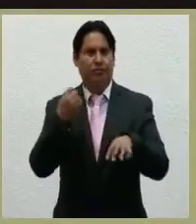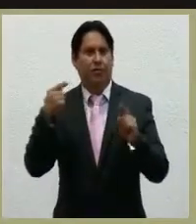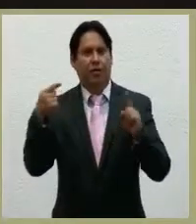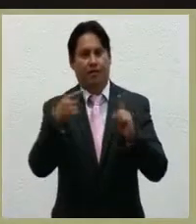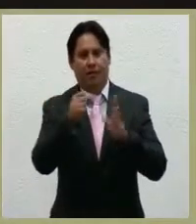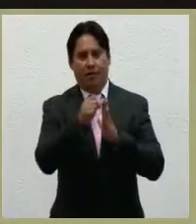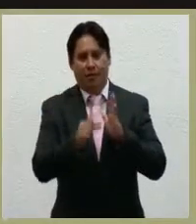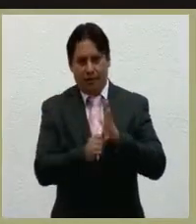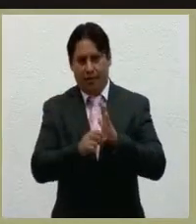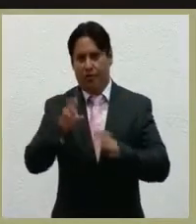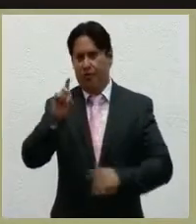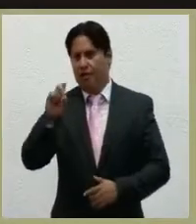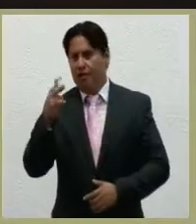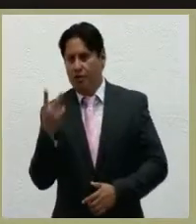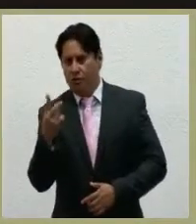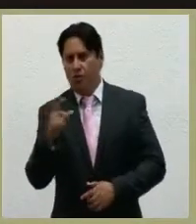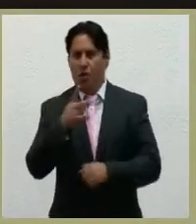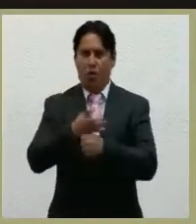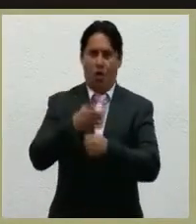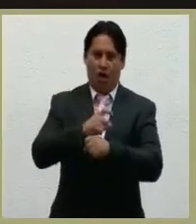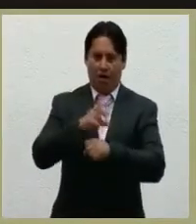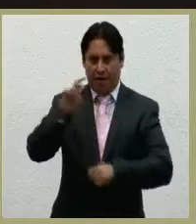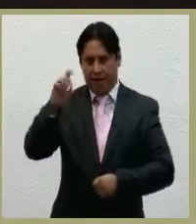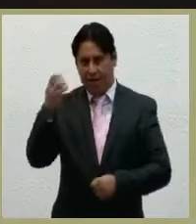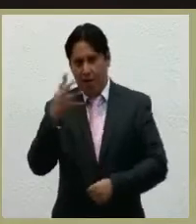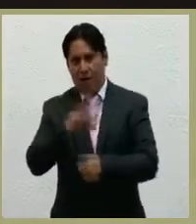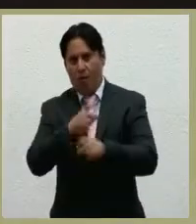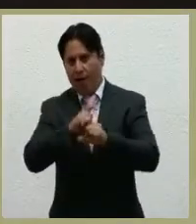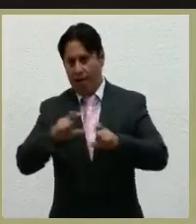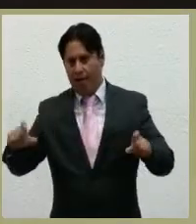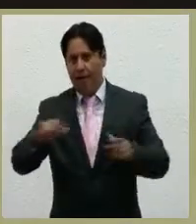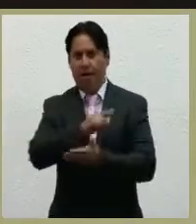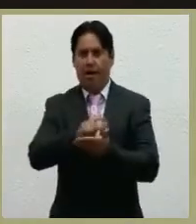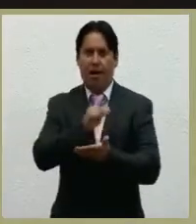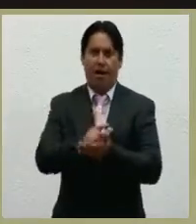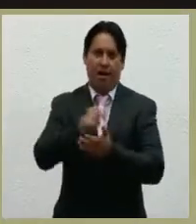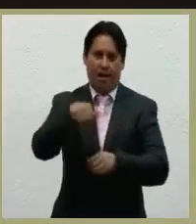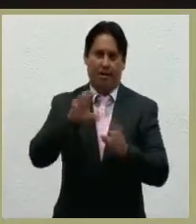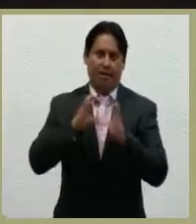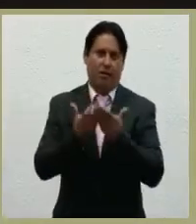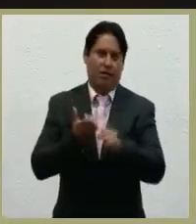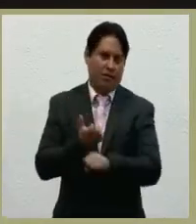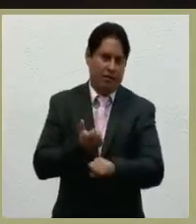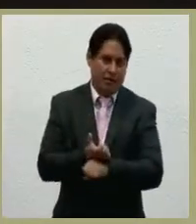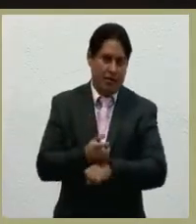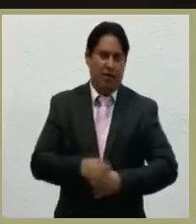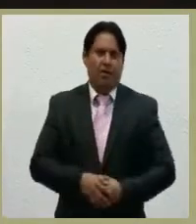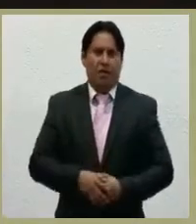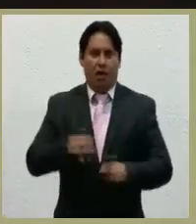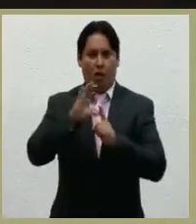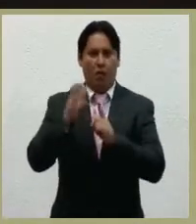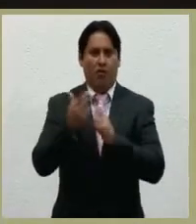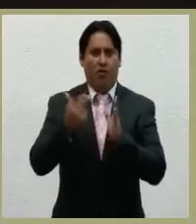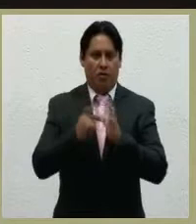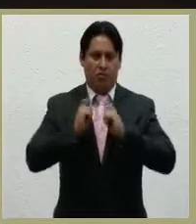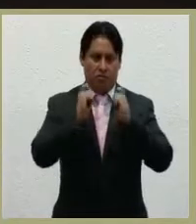dispuesto por los artículos 32, fracción cuarta y 39, fracción cuarta de la Ley Orgánica del Congreso del Estado, a la Comisión de Hacienda le